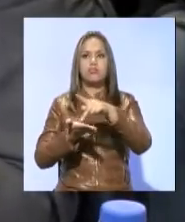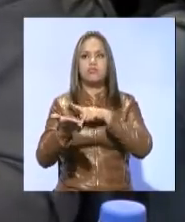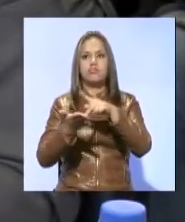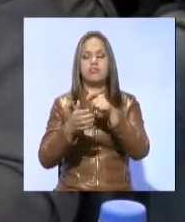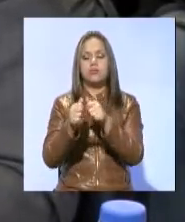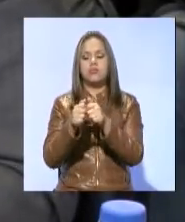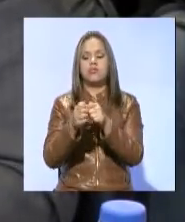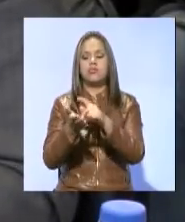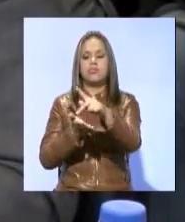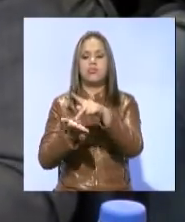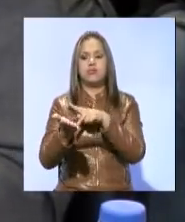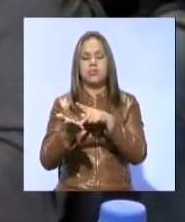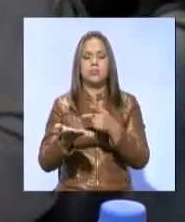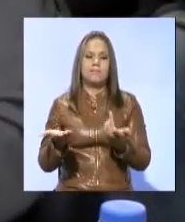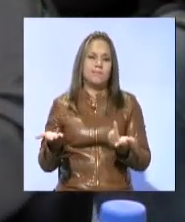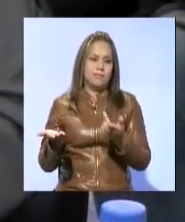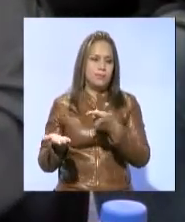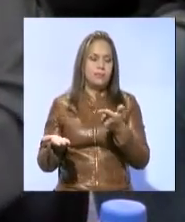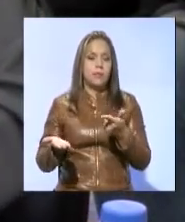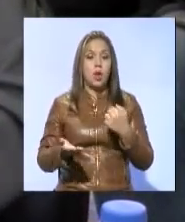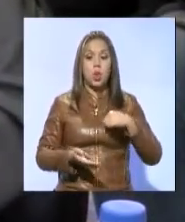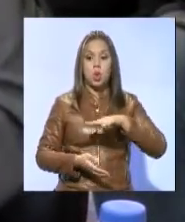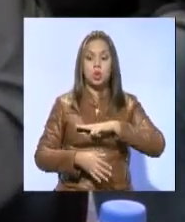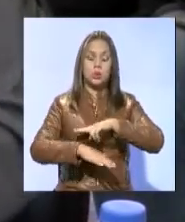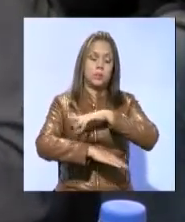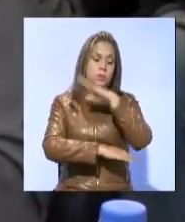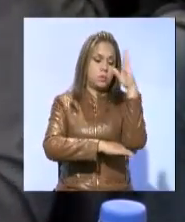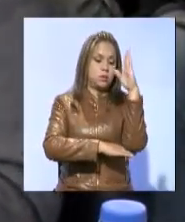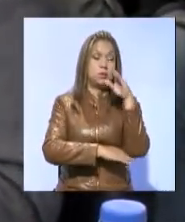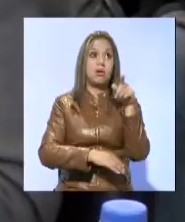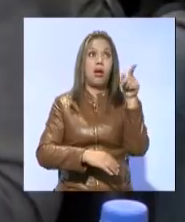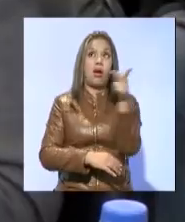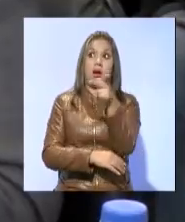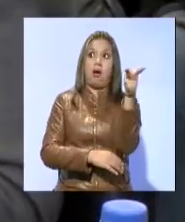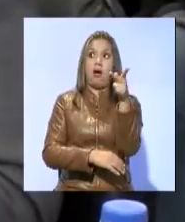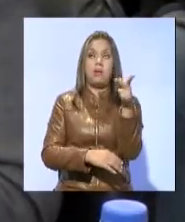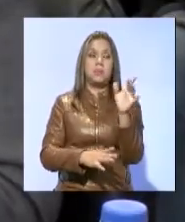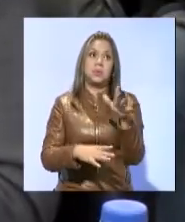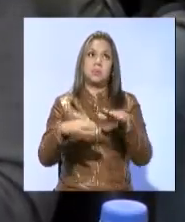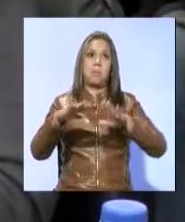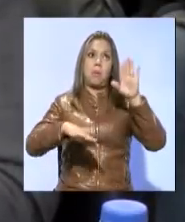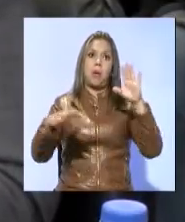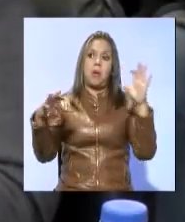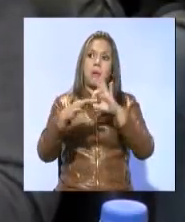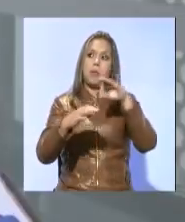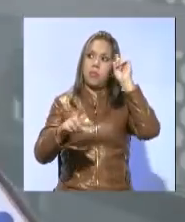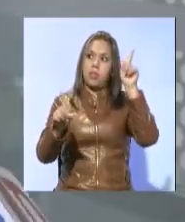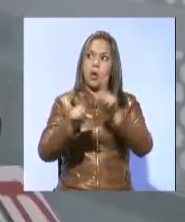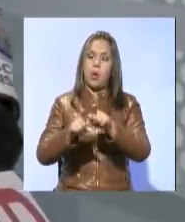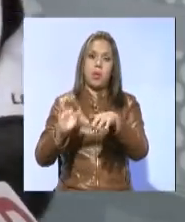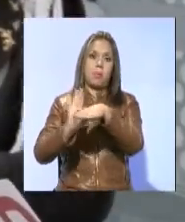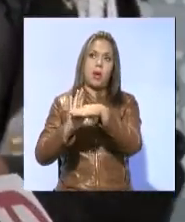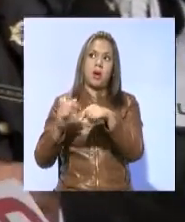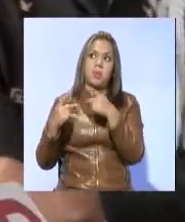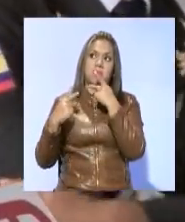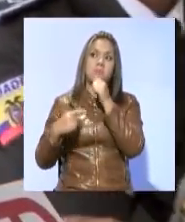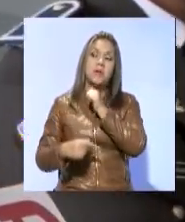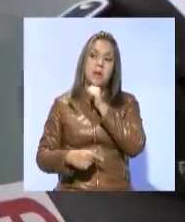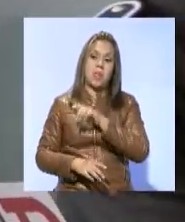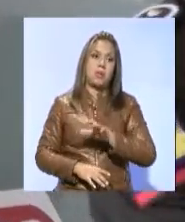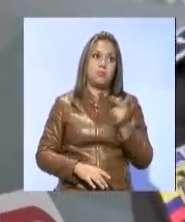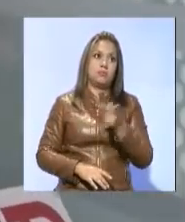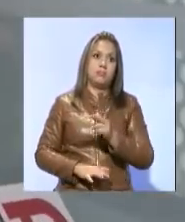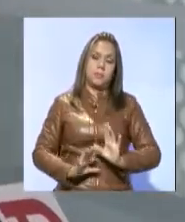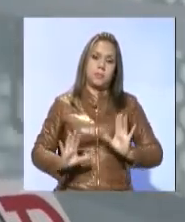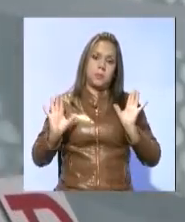estamos para santificar un pacto que se ha hecho con la banca. Si la intención del gobierno